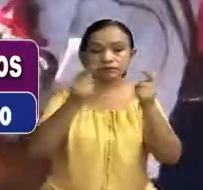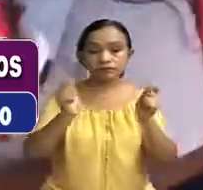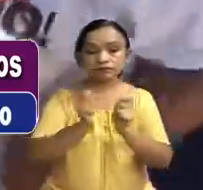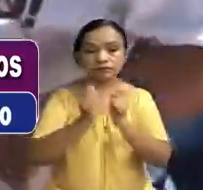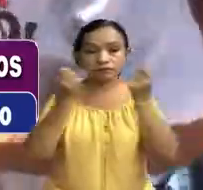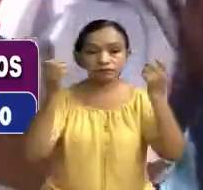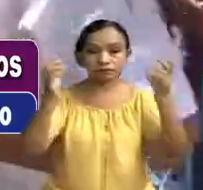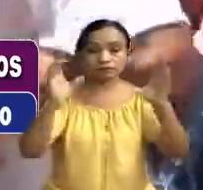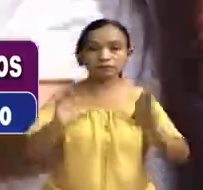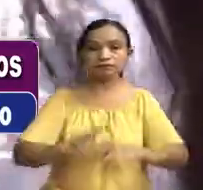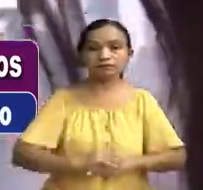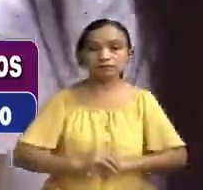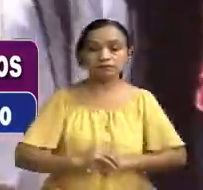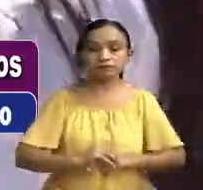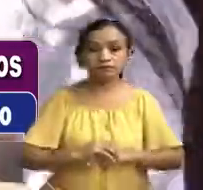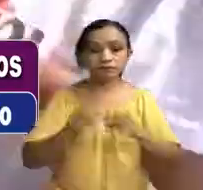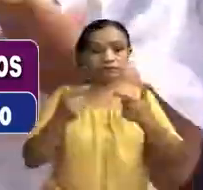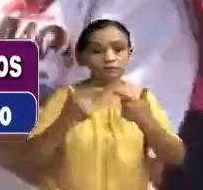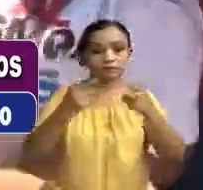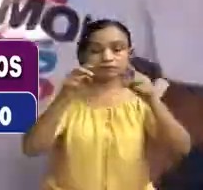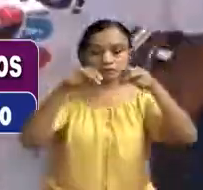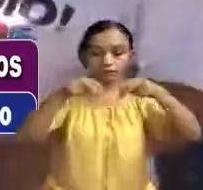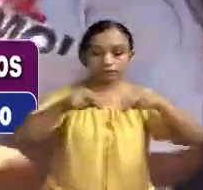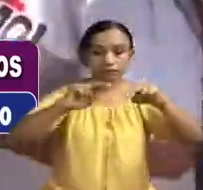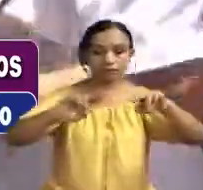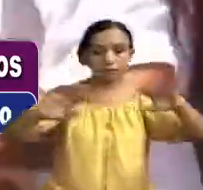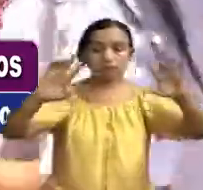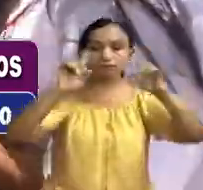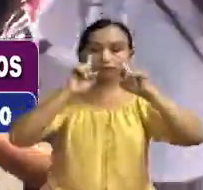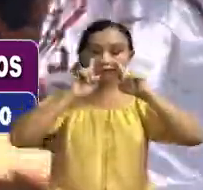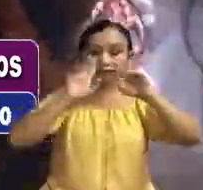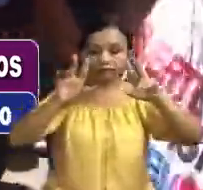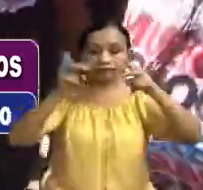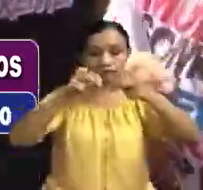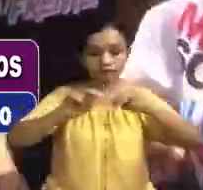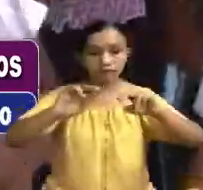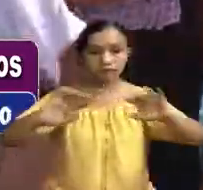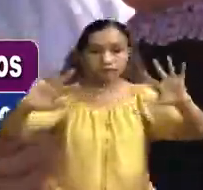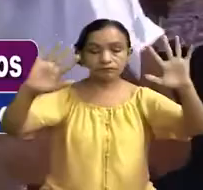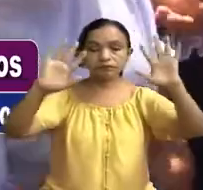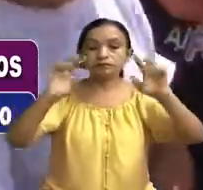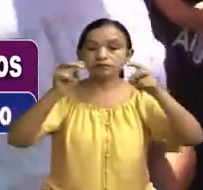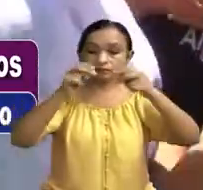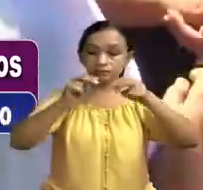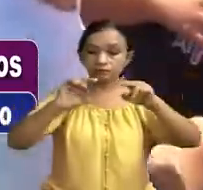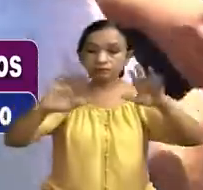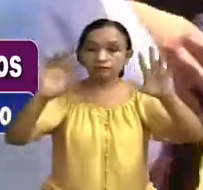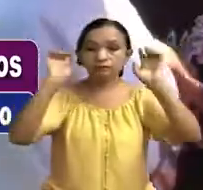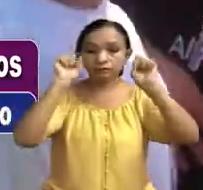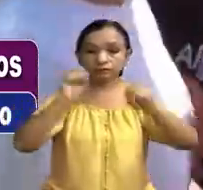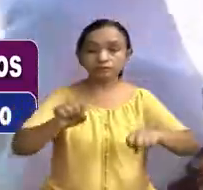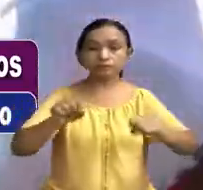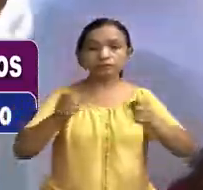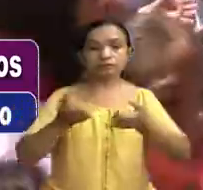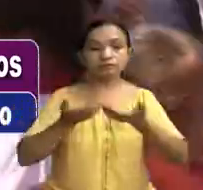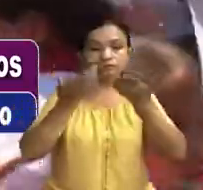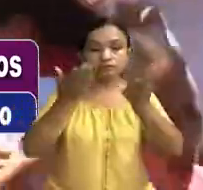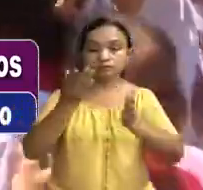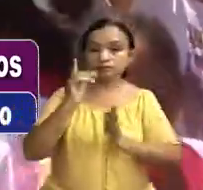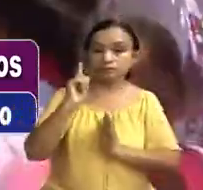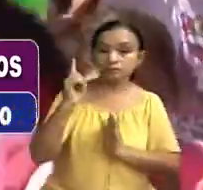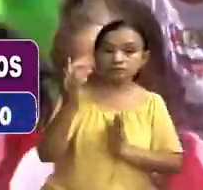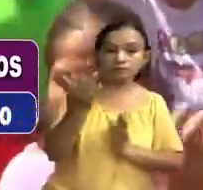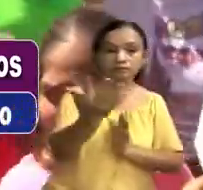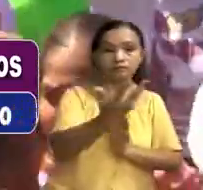cultura, y la democracia ambiental, cuidar el medio ambiente y esos recursos naturales, ponerlo al servicio de todos, y